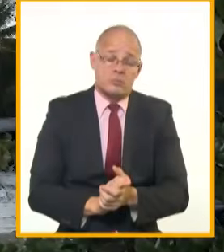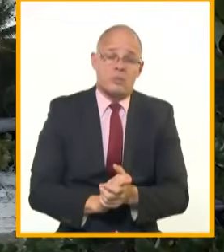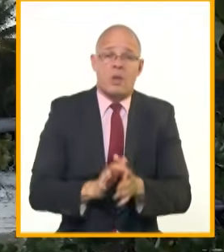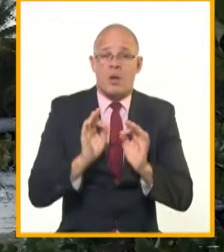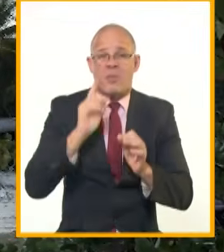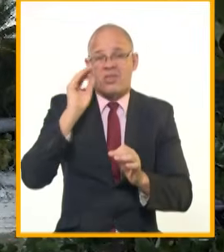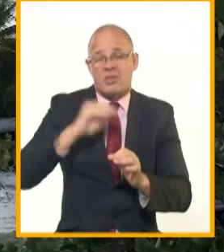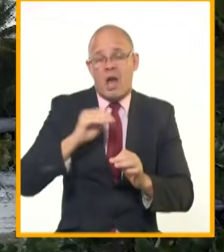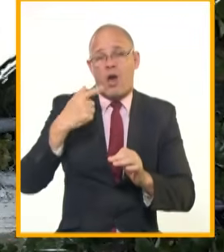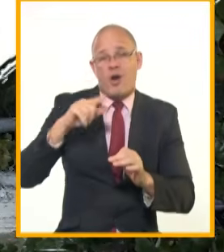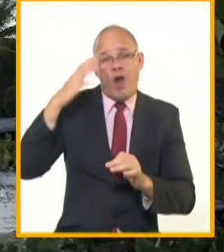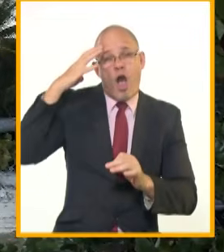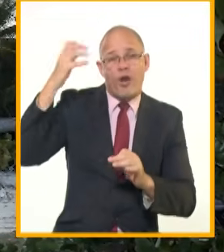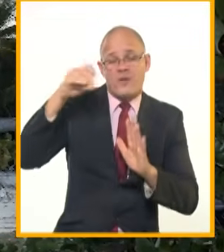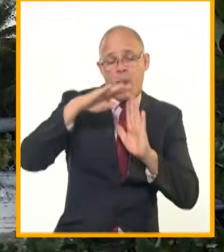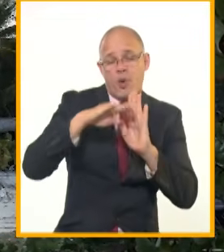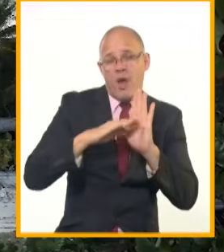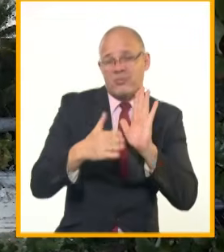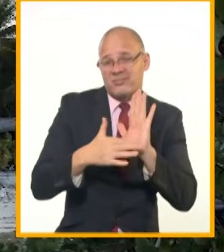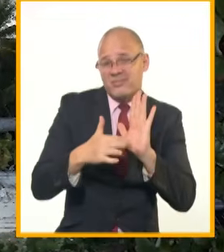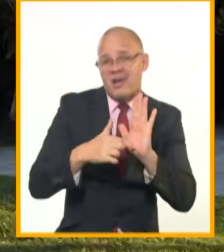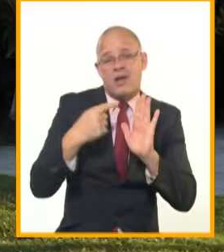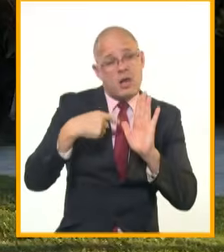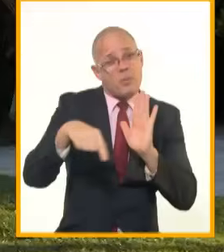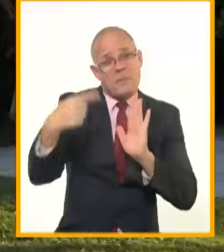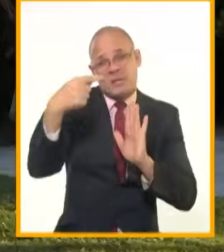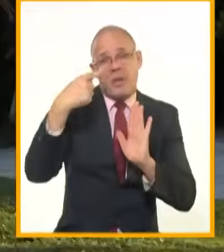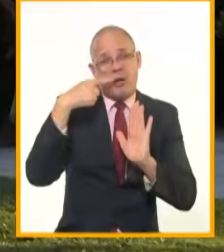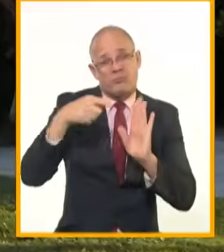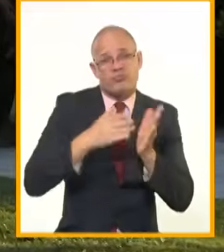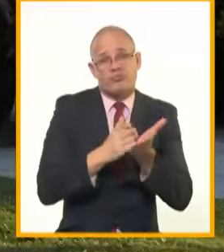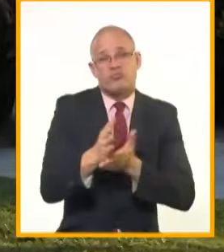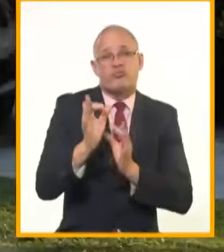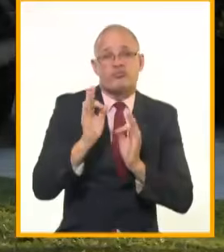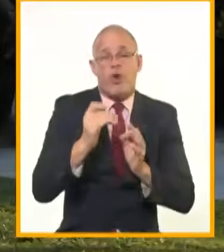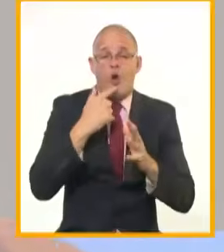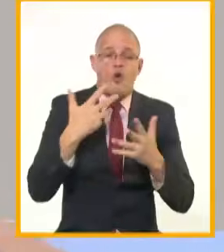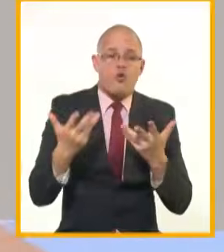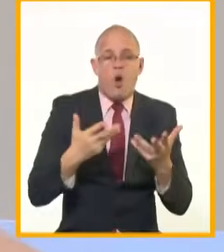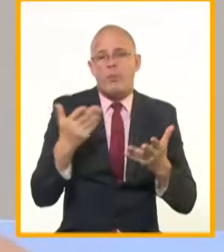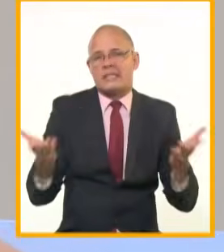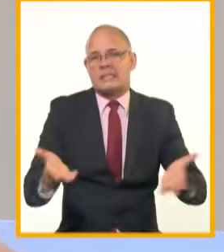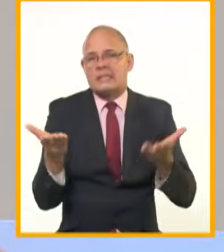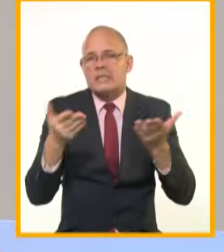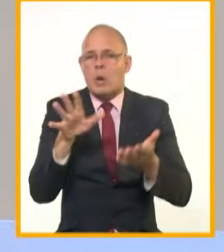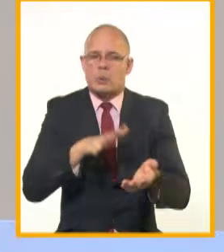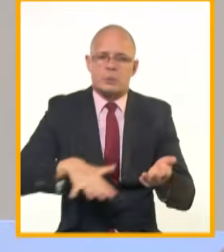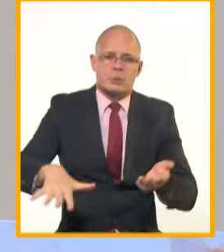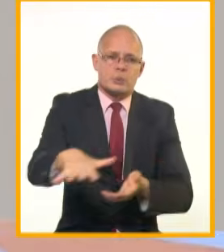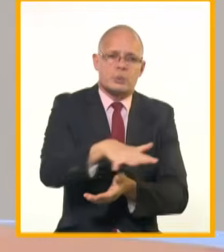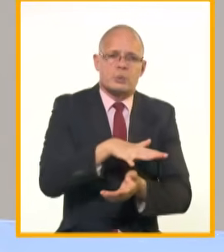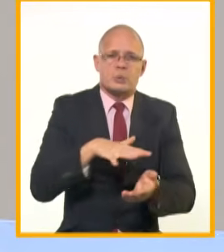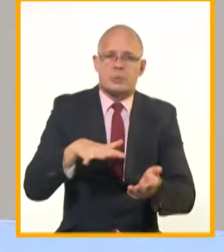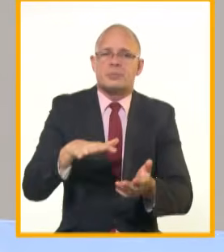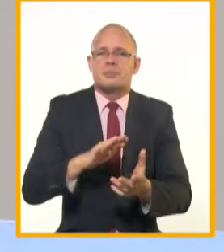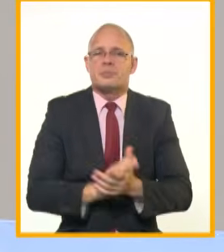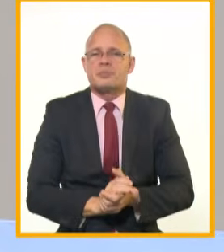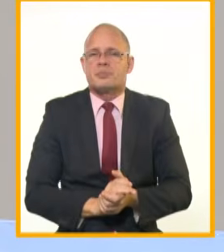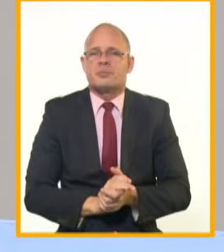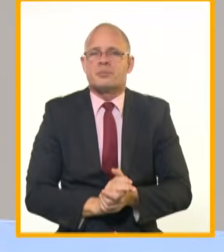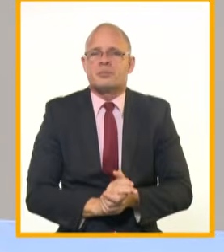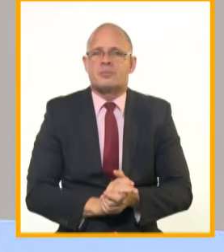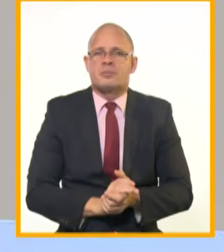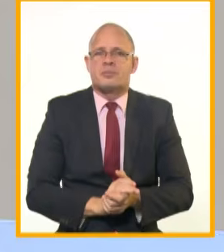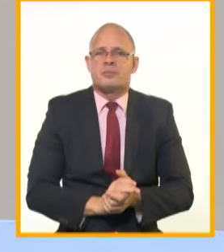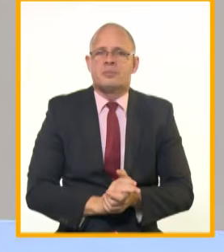gobierno es la principal prioridad como guía para el desarrollo y la sostenibilidad de